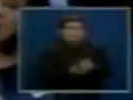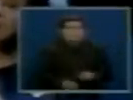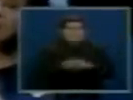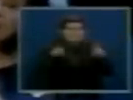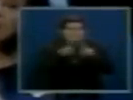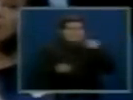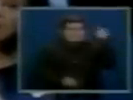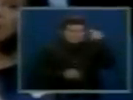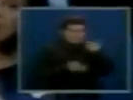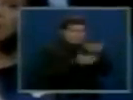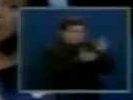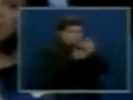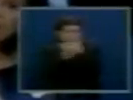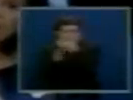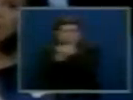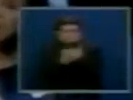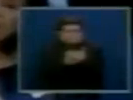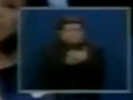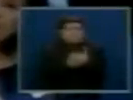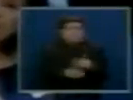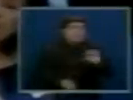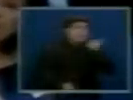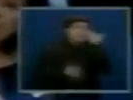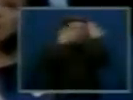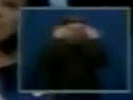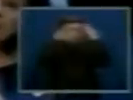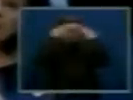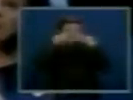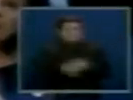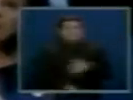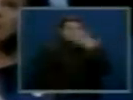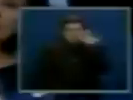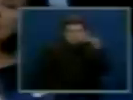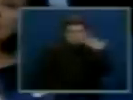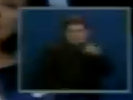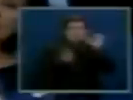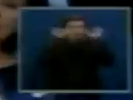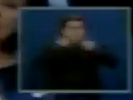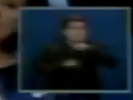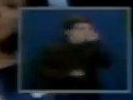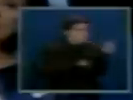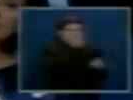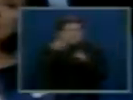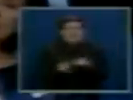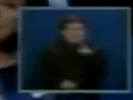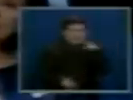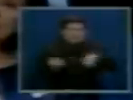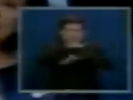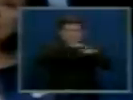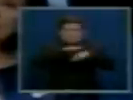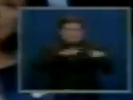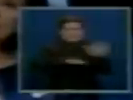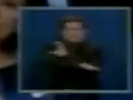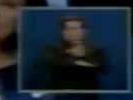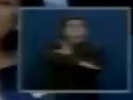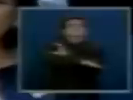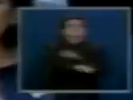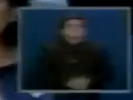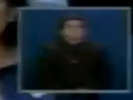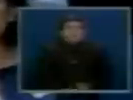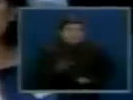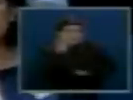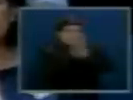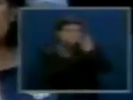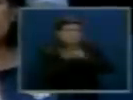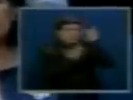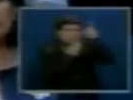gobierno distribuye, y mucha otra información de similar naturaleza podrá ser consultada mediante esta plataforma digital. Desarrollar un programa